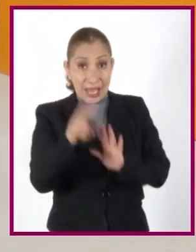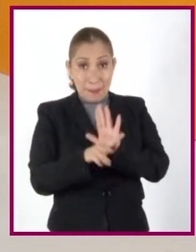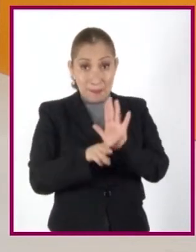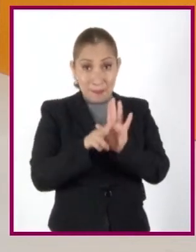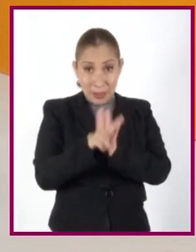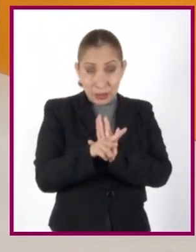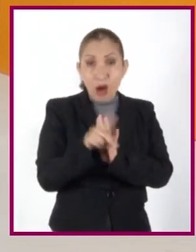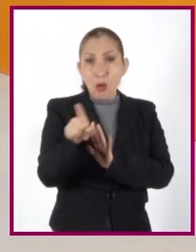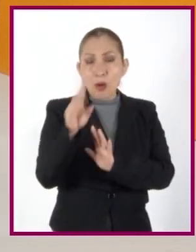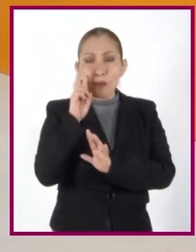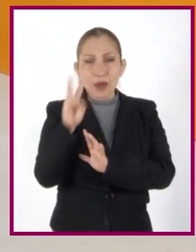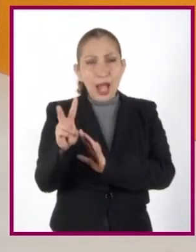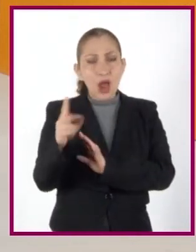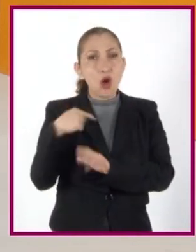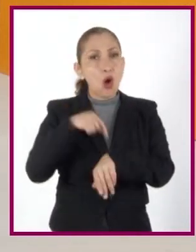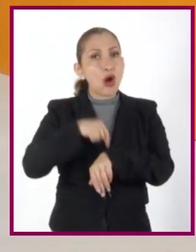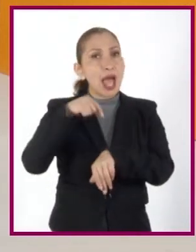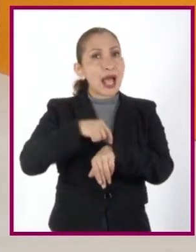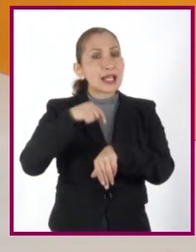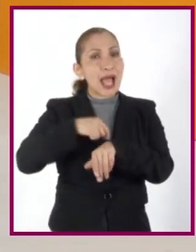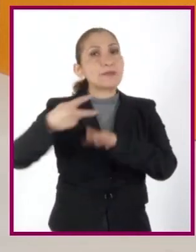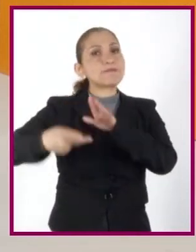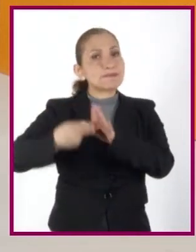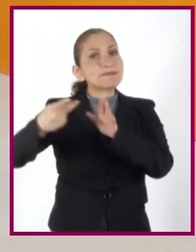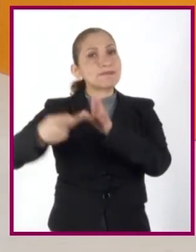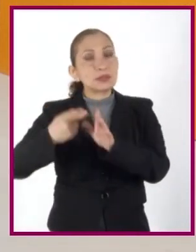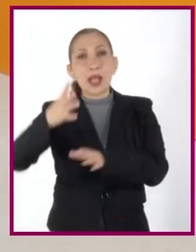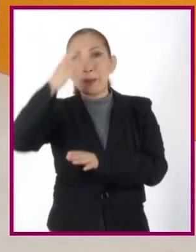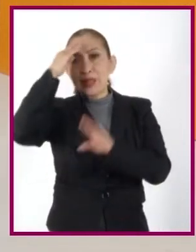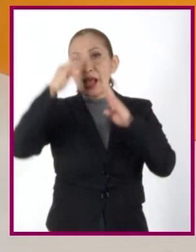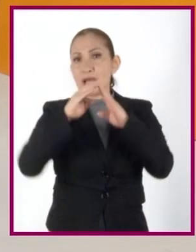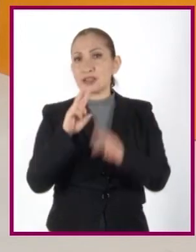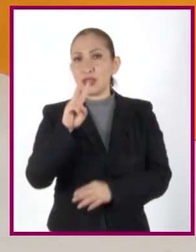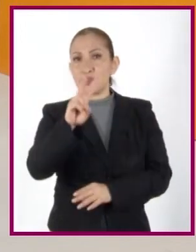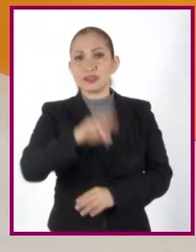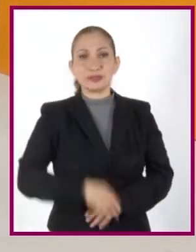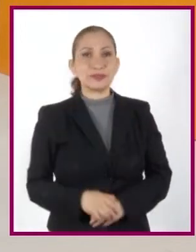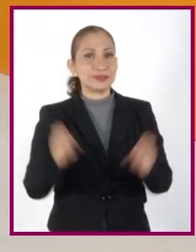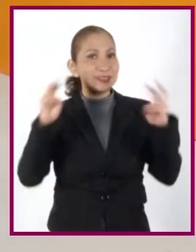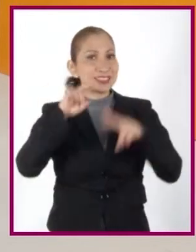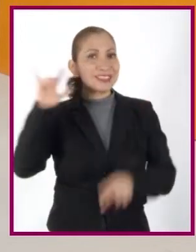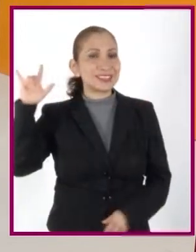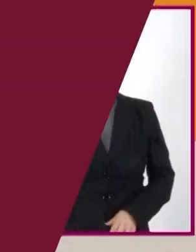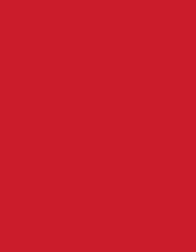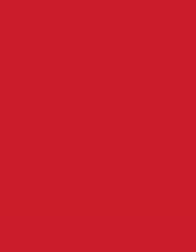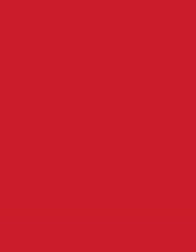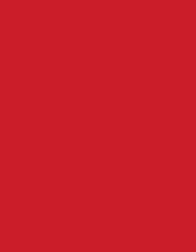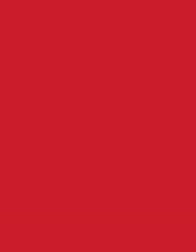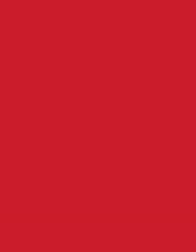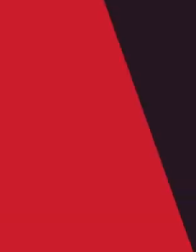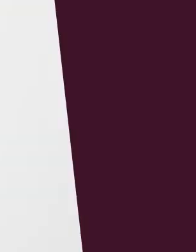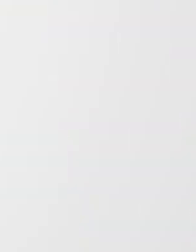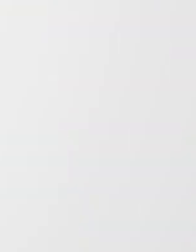sesión, pueden consultar los horarios de las repeticiones de Aprende en Casa 2. ¡Hasta la próxima!